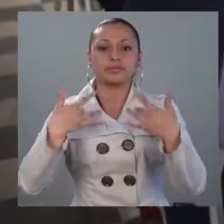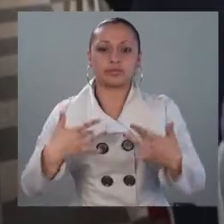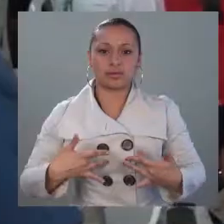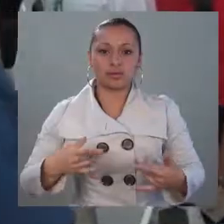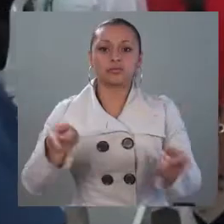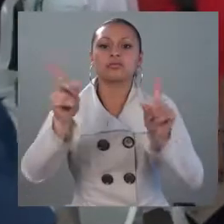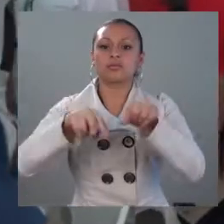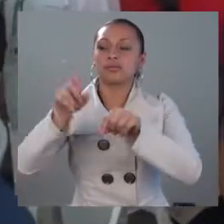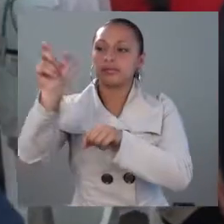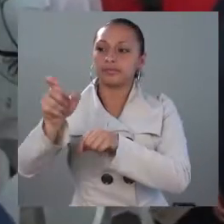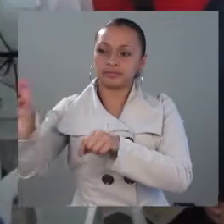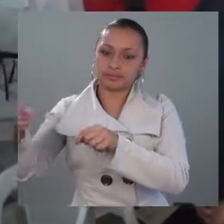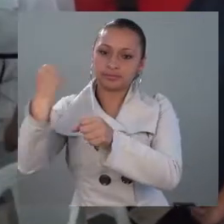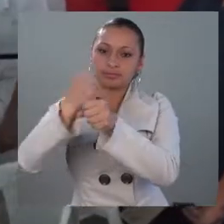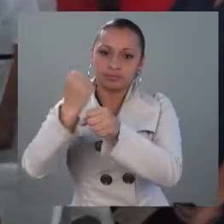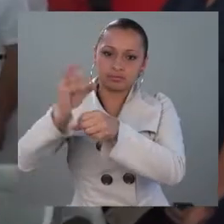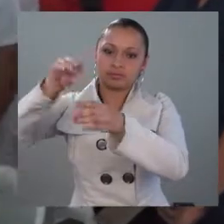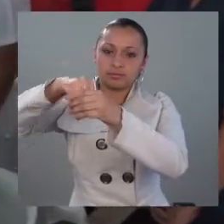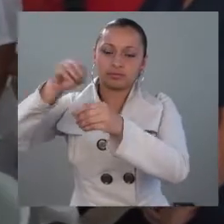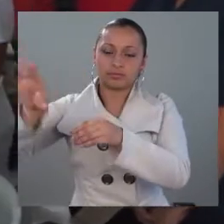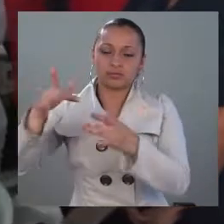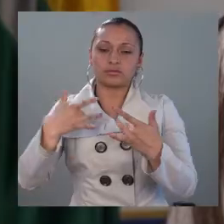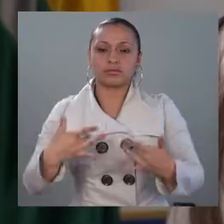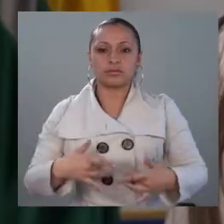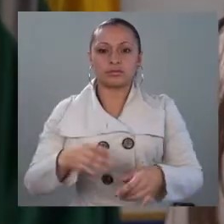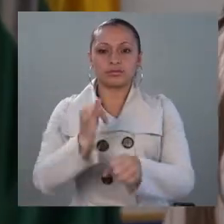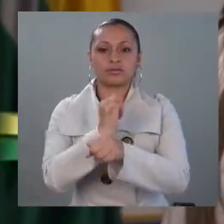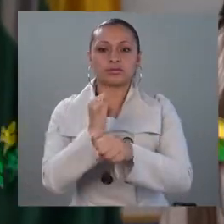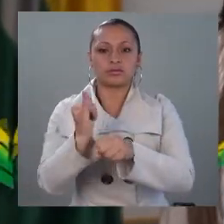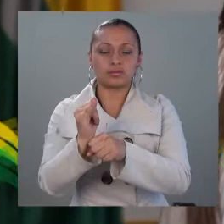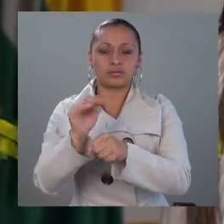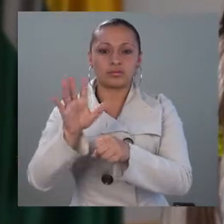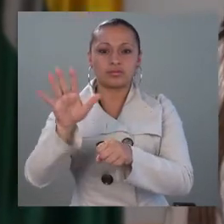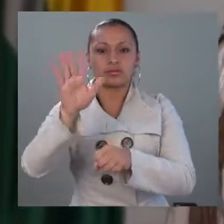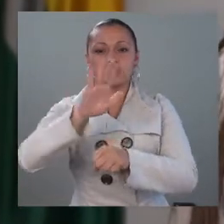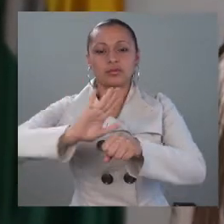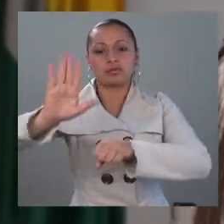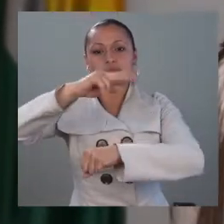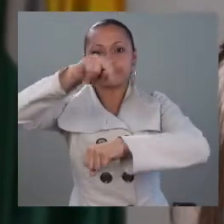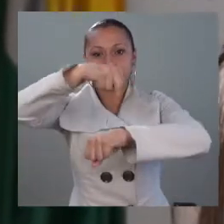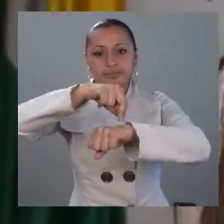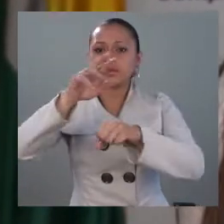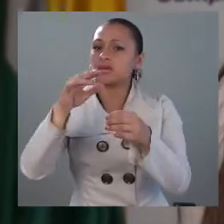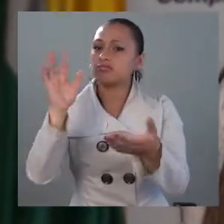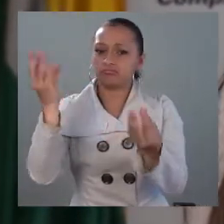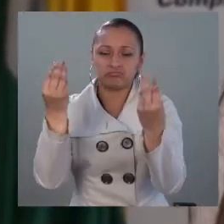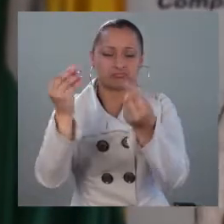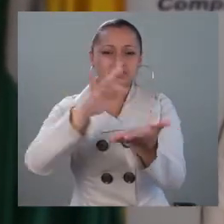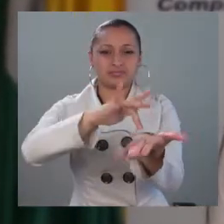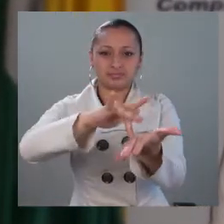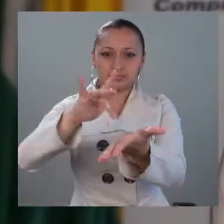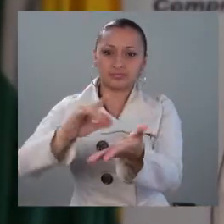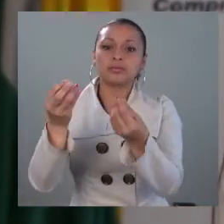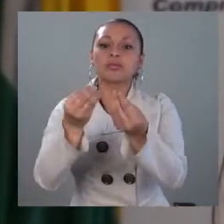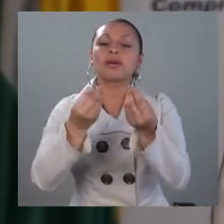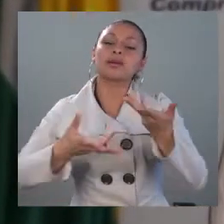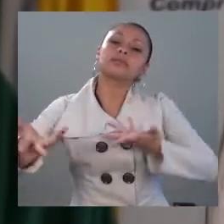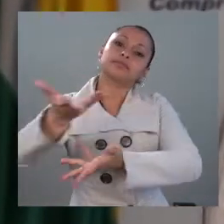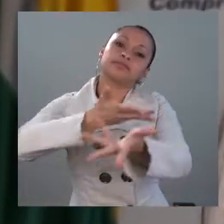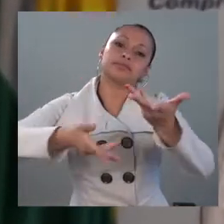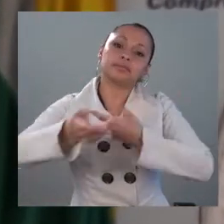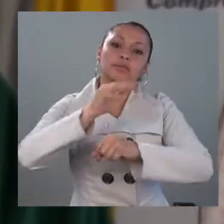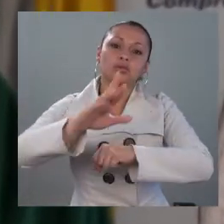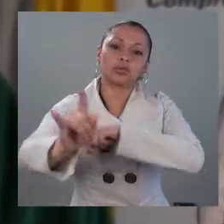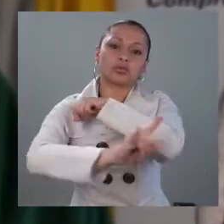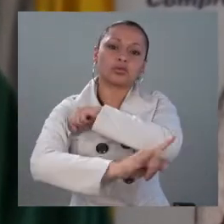y funcionarios del Instituto Departamental de Salud de Nariño. Un gran balance, una gran asistencia y un diálogo con la comunidad